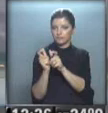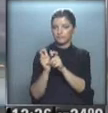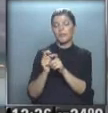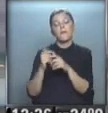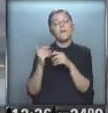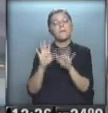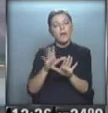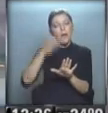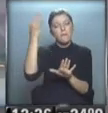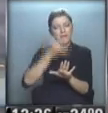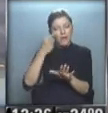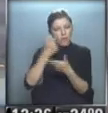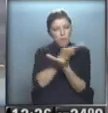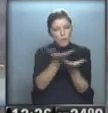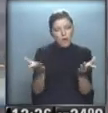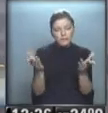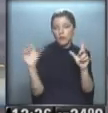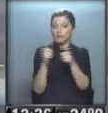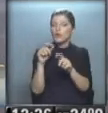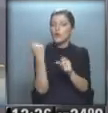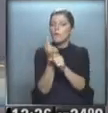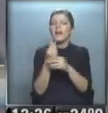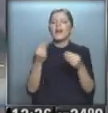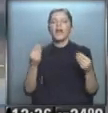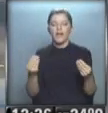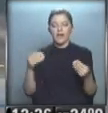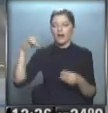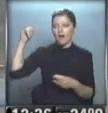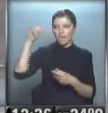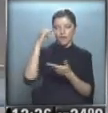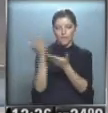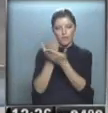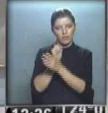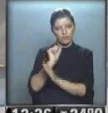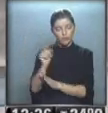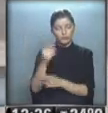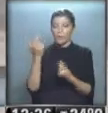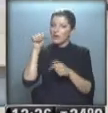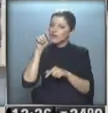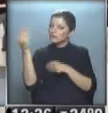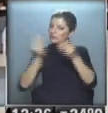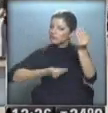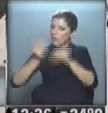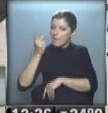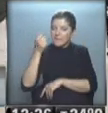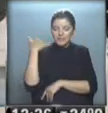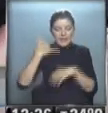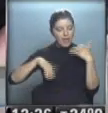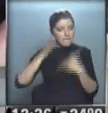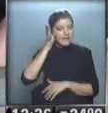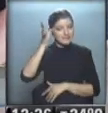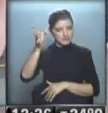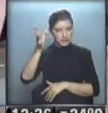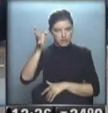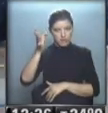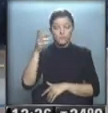lo que se evidencia imposible de reducir es la fabricación de drones, uno de los negocios más lucrativos y de mayor crecimiento